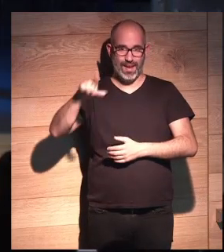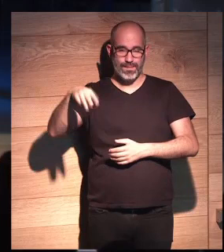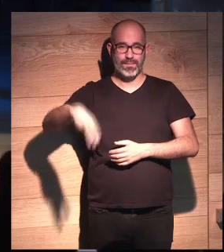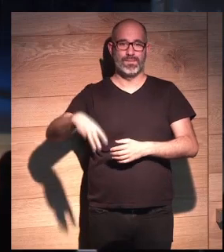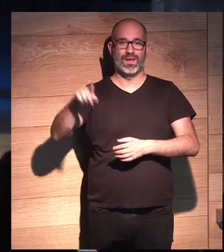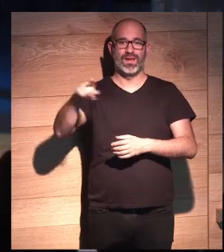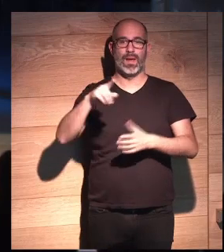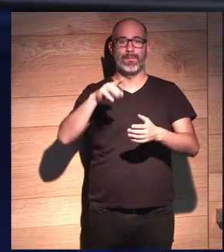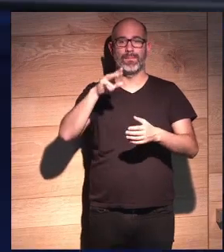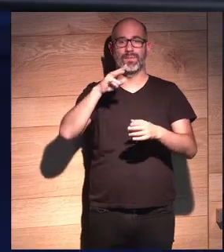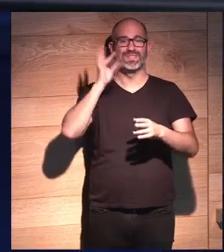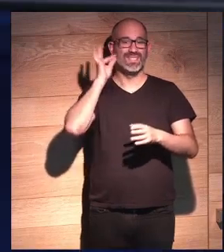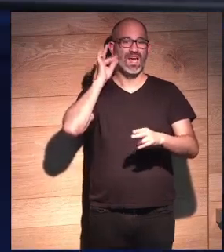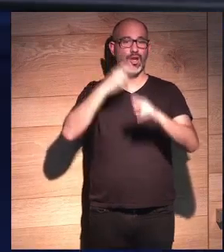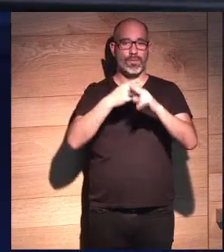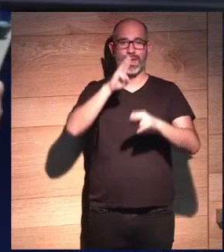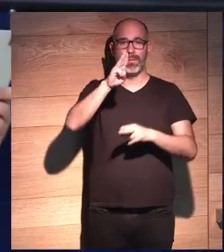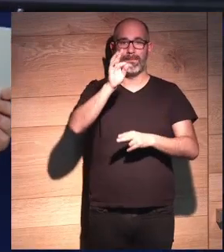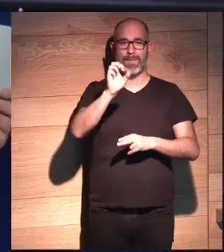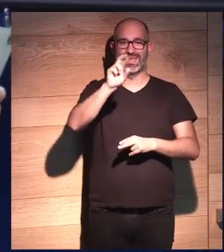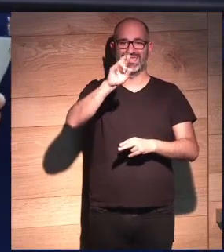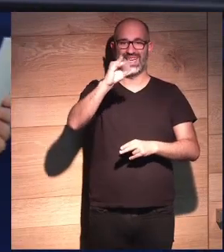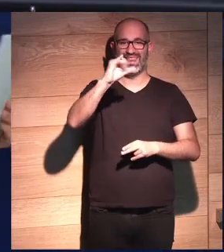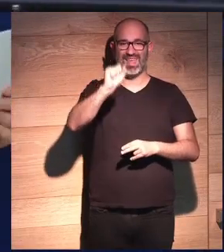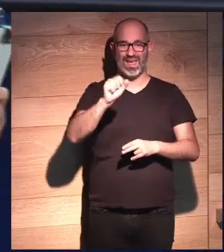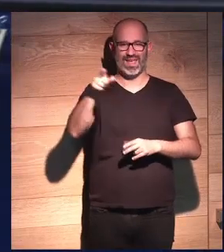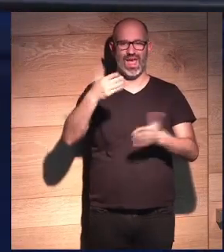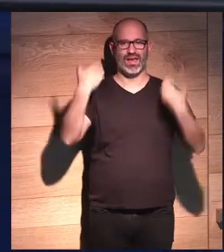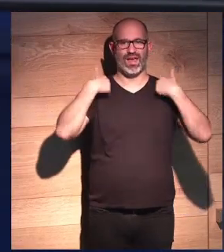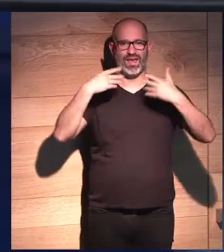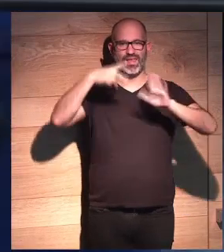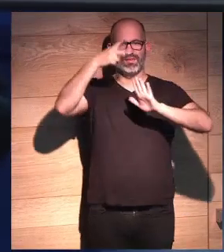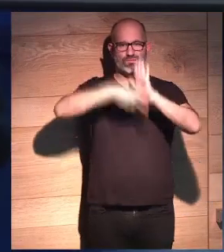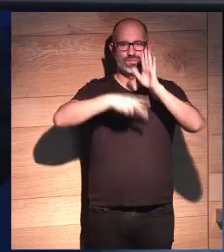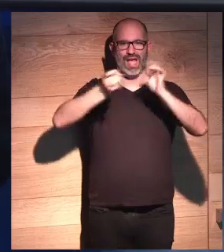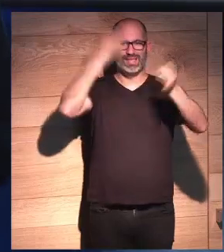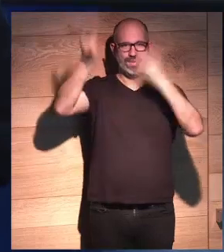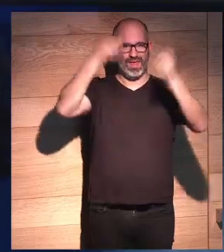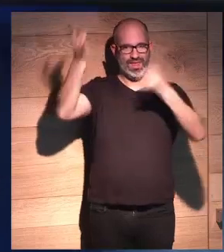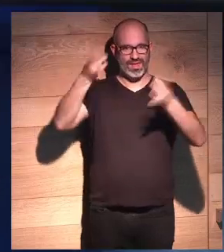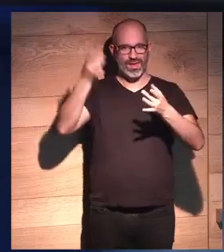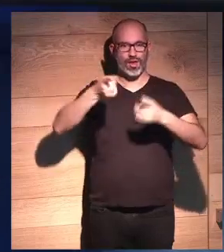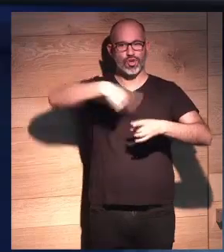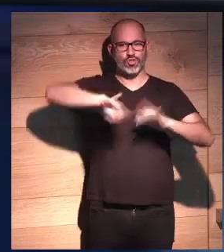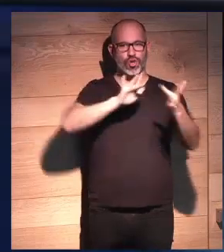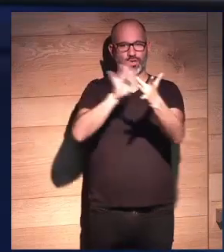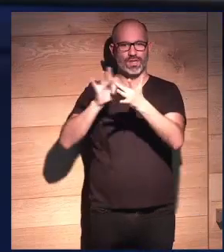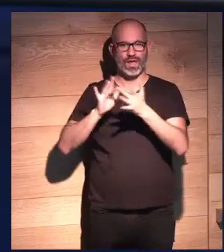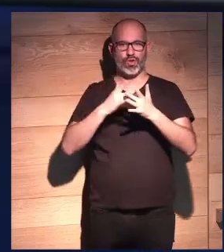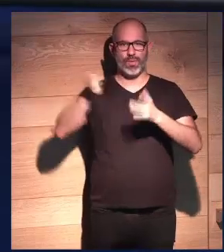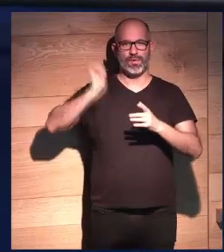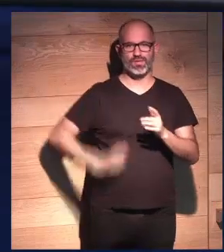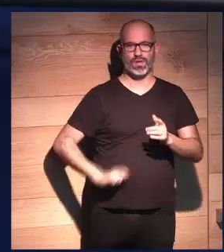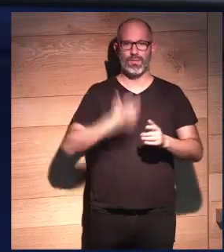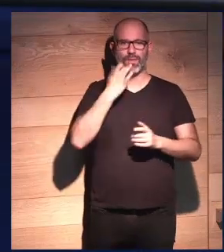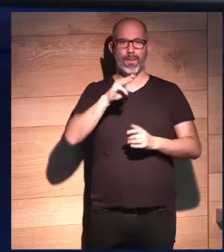también, está encargándose de la programación de las actividades. Estamos contactando con profesionales como